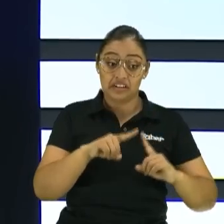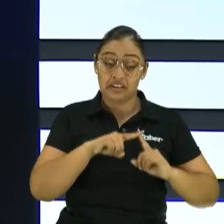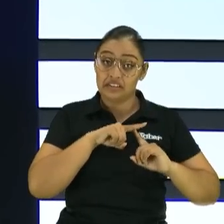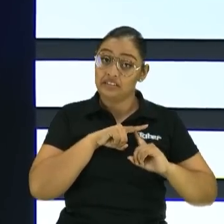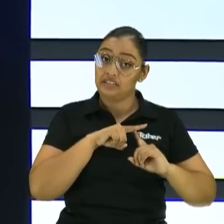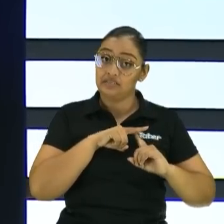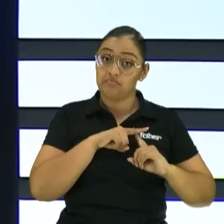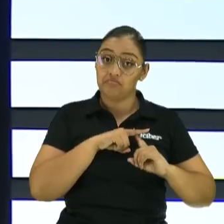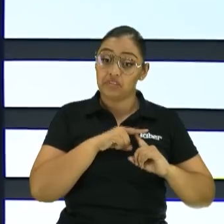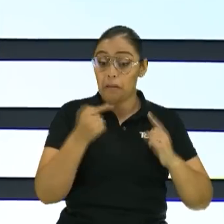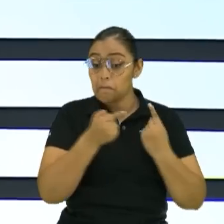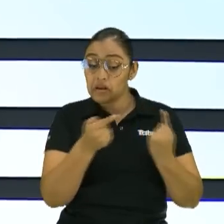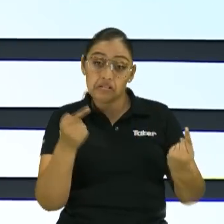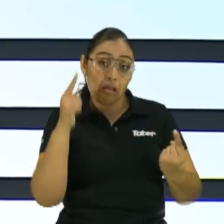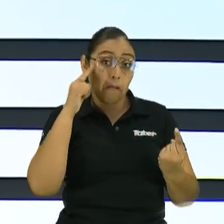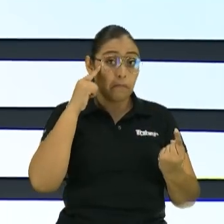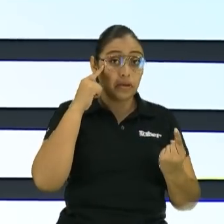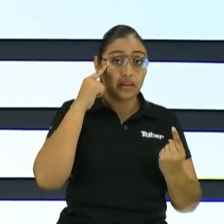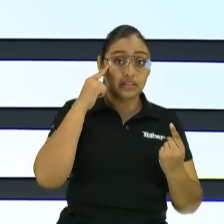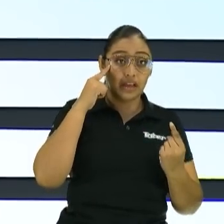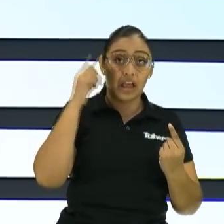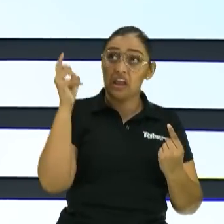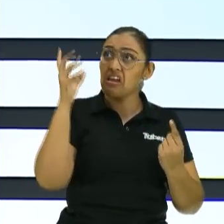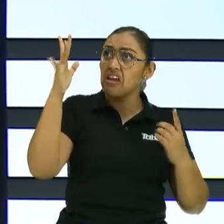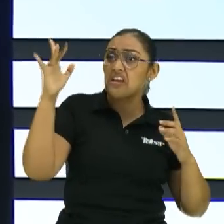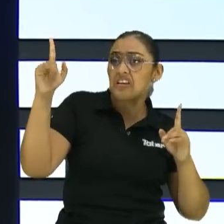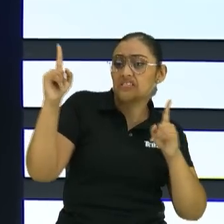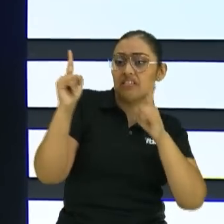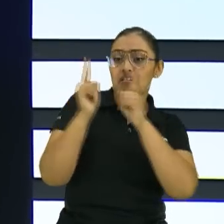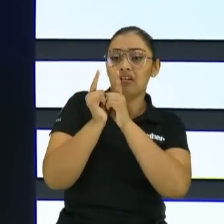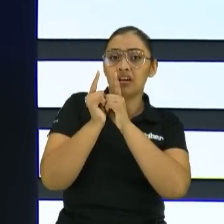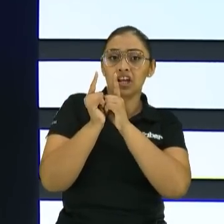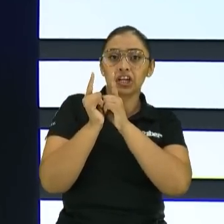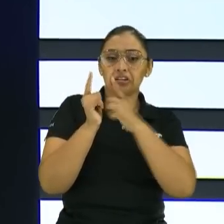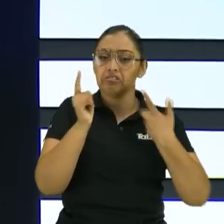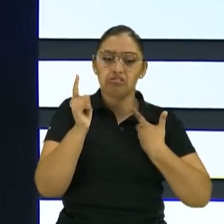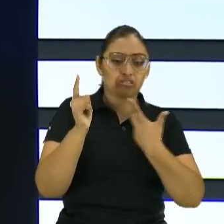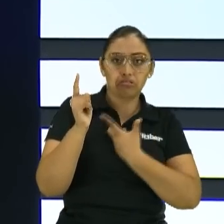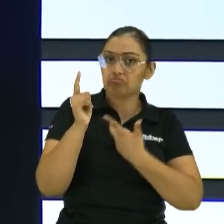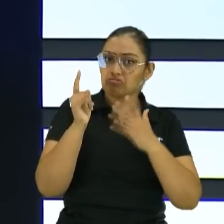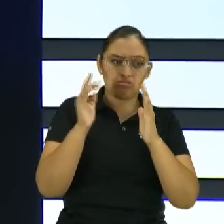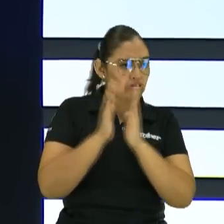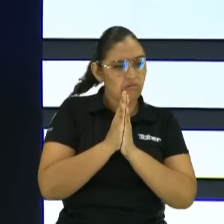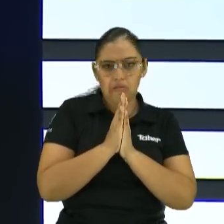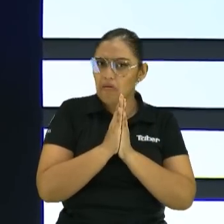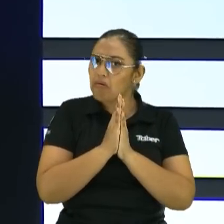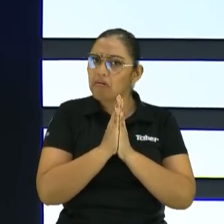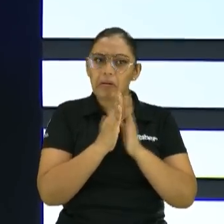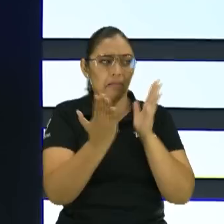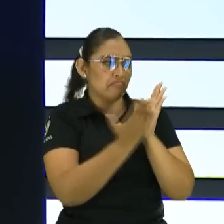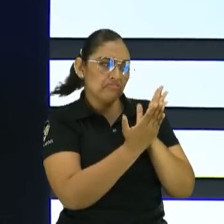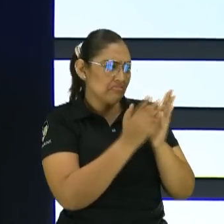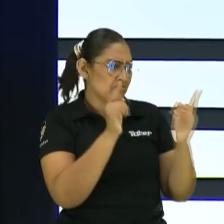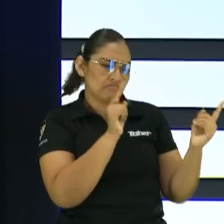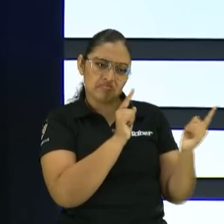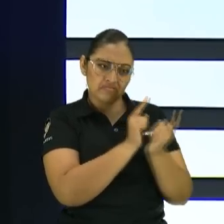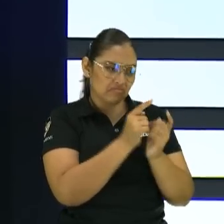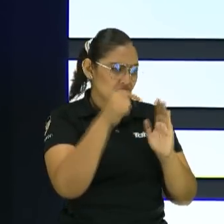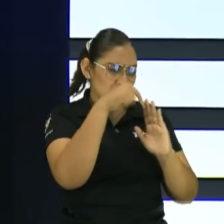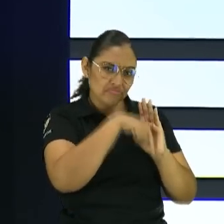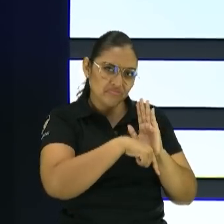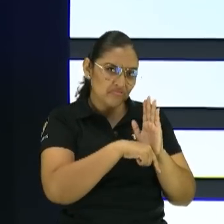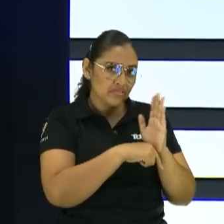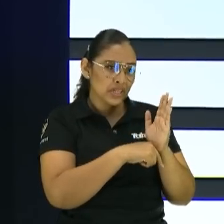aquel que cree que puede venir a Cristo no ora no conoce la palabra no cambió de